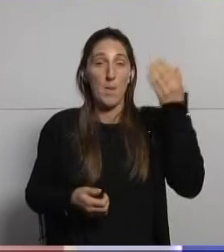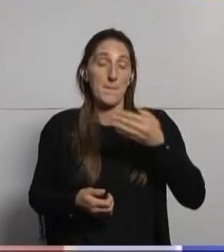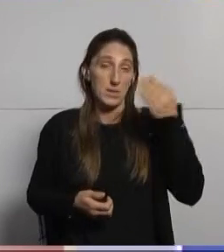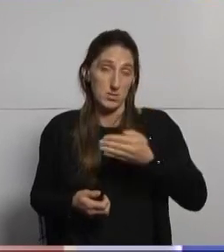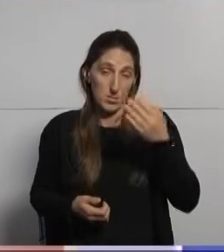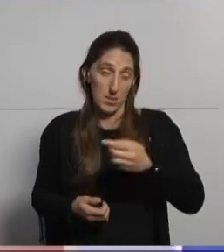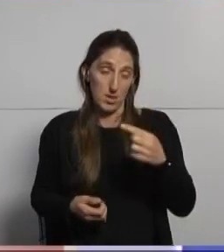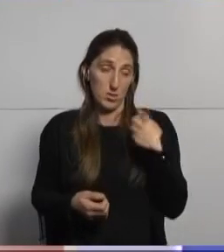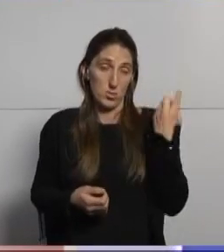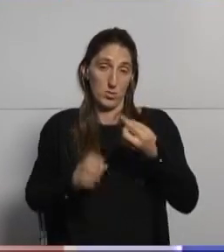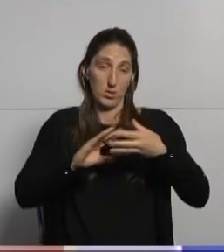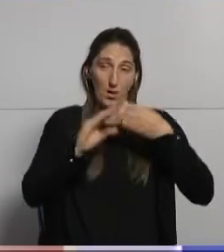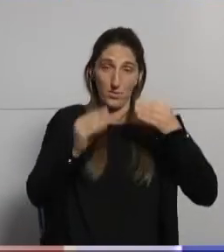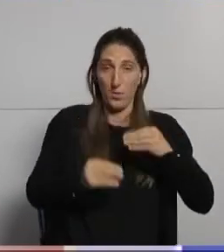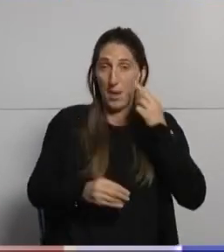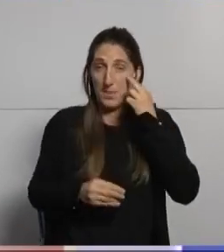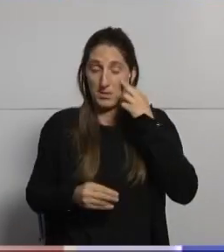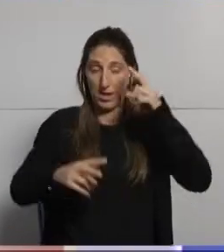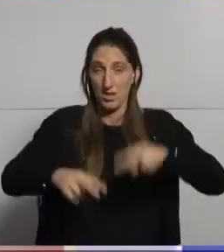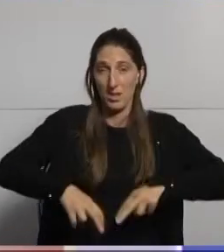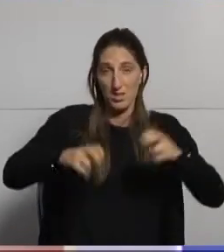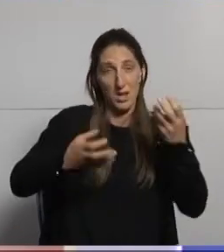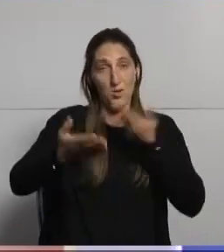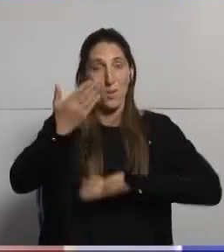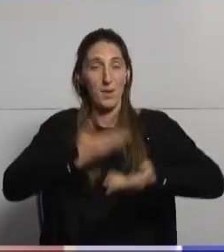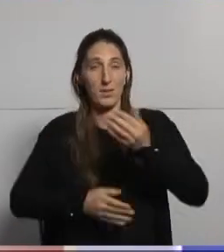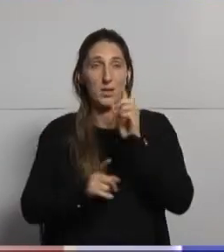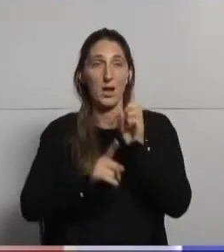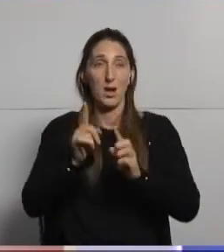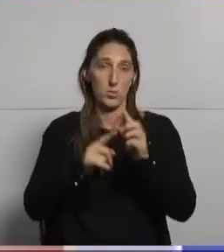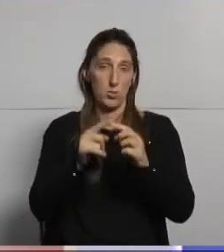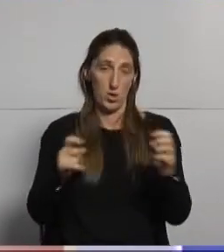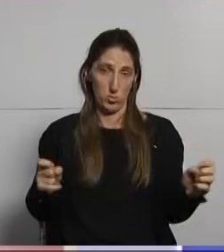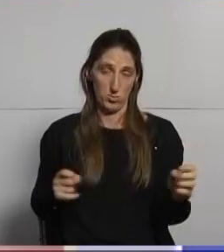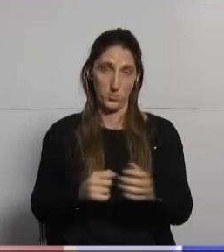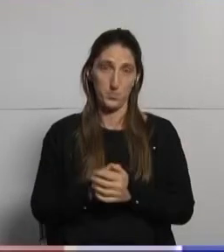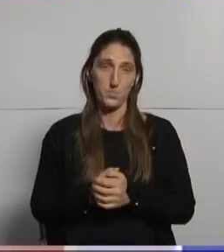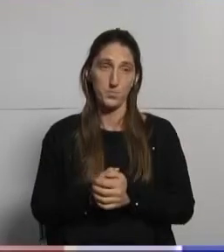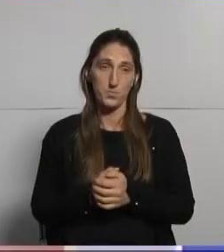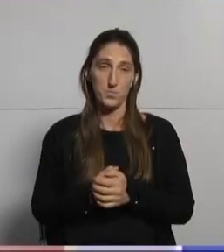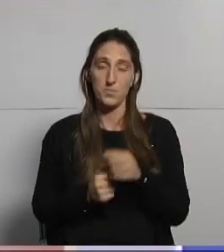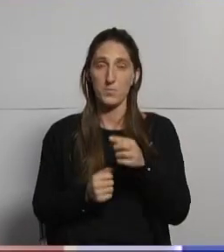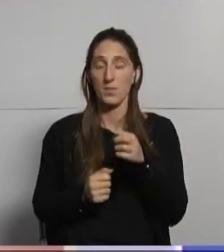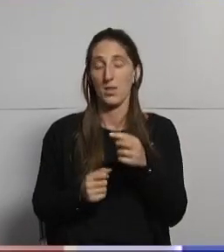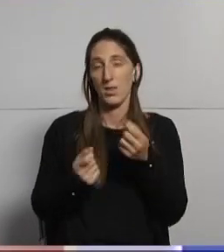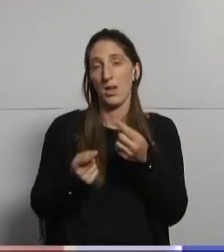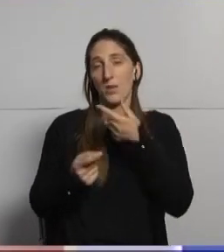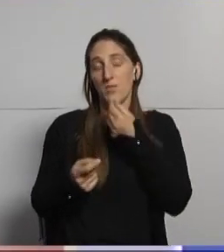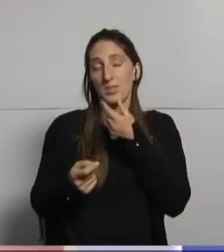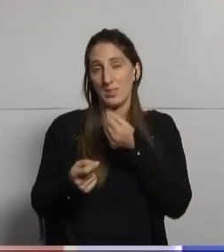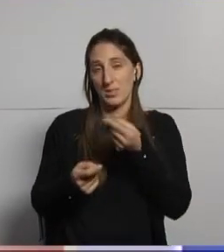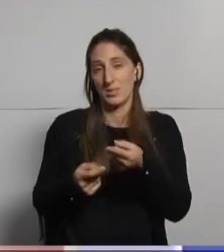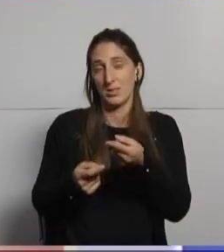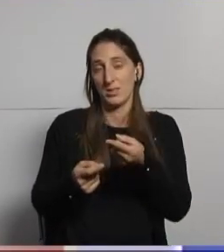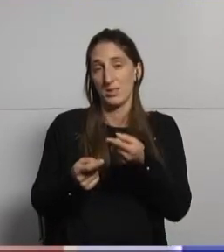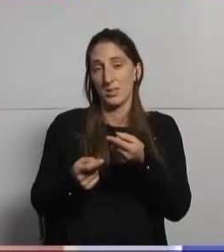través de nuestra visión, a través de analizar y compartir algunos recursos y demás, e ir básicamente facilitando la